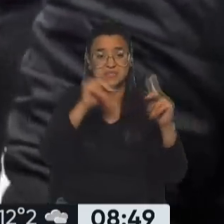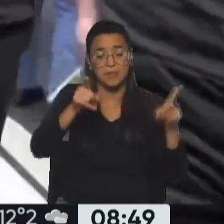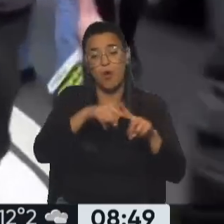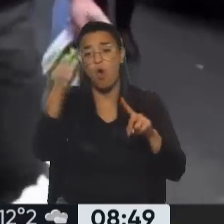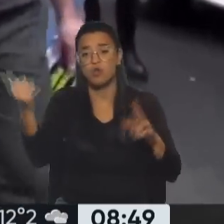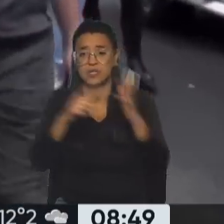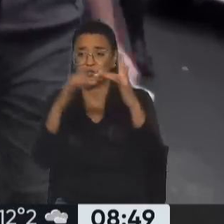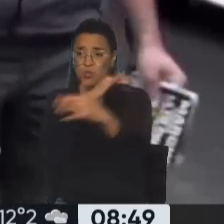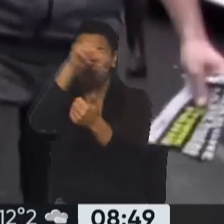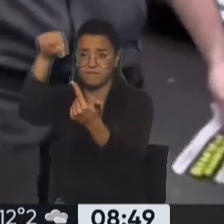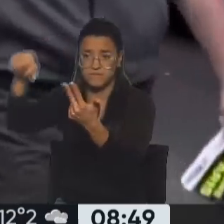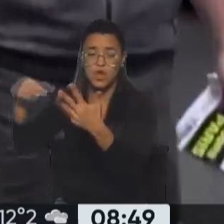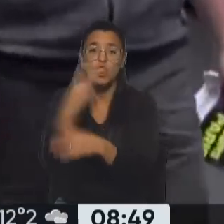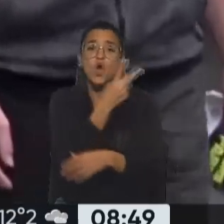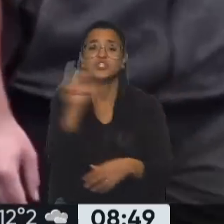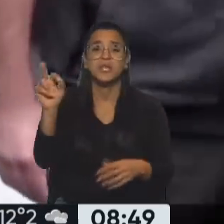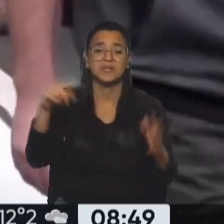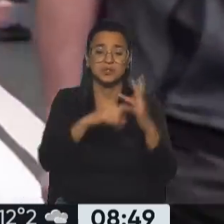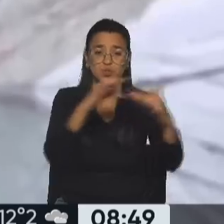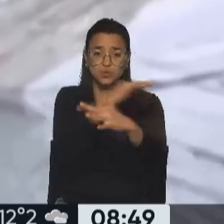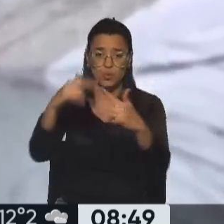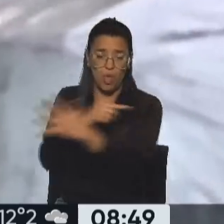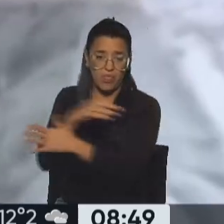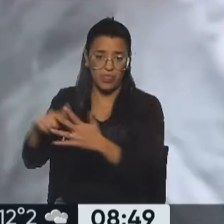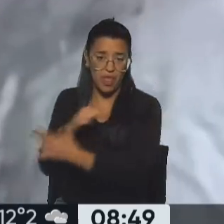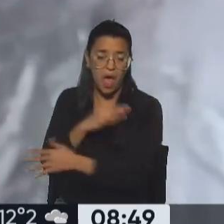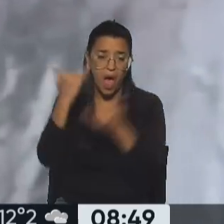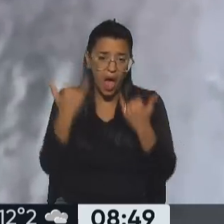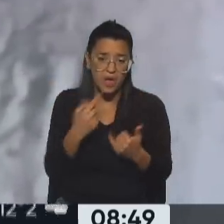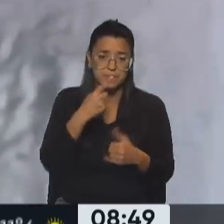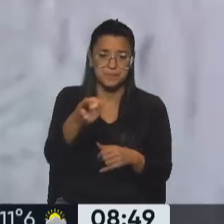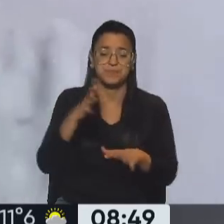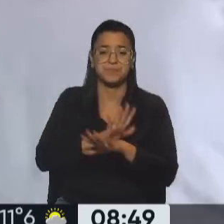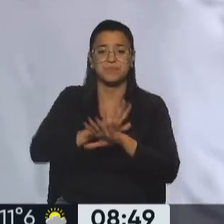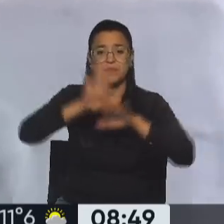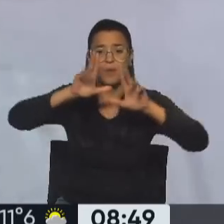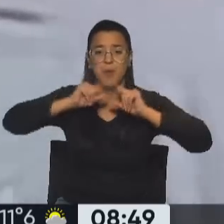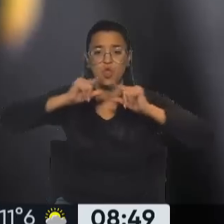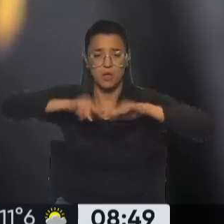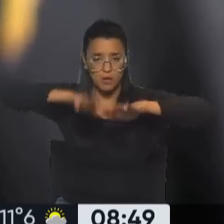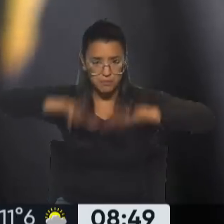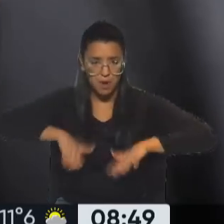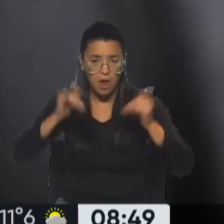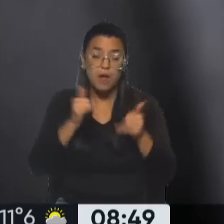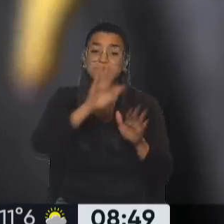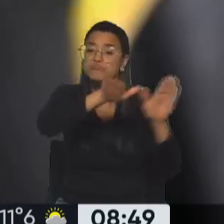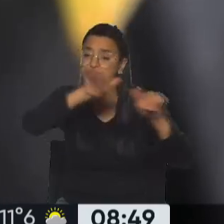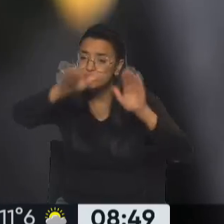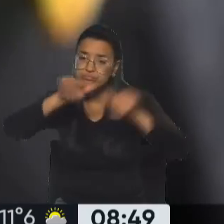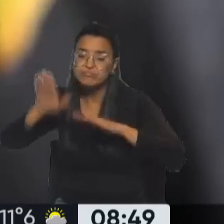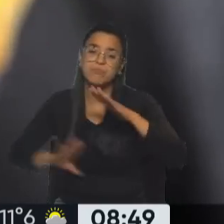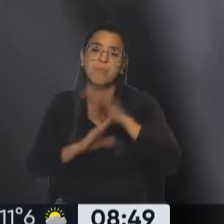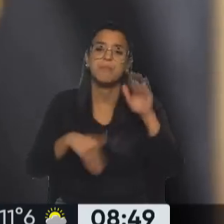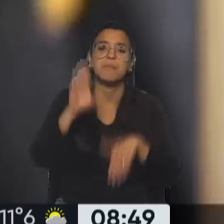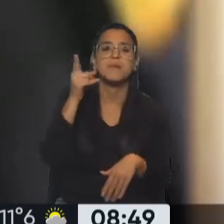distintas ciudades. En 200 ciudades está reportado que se generaron este tipo de protestas y convocadas principalmente